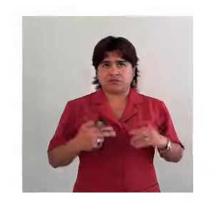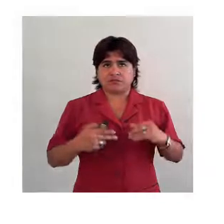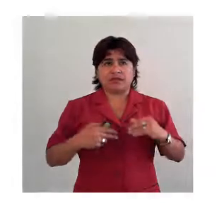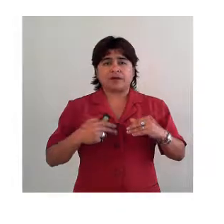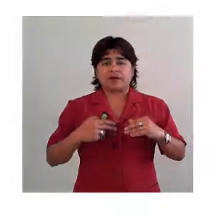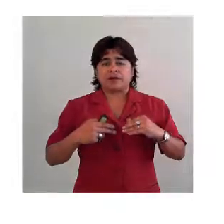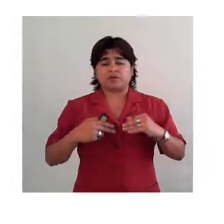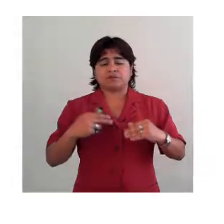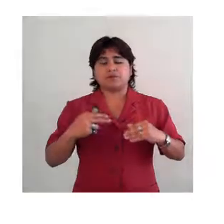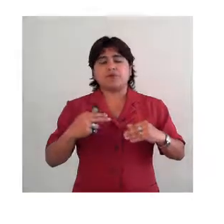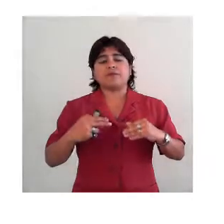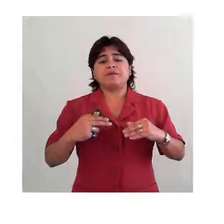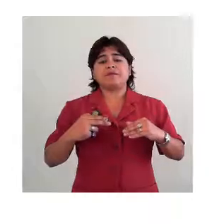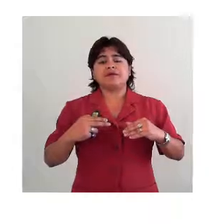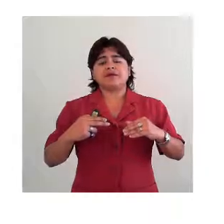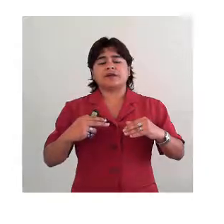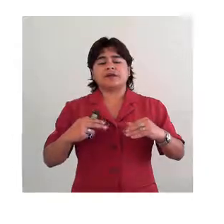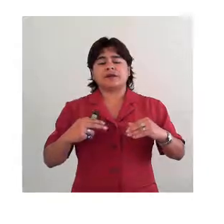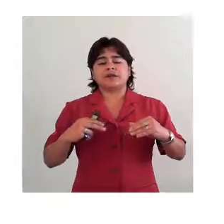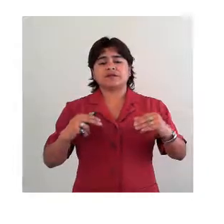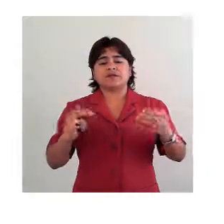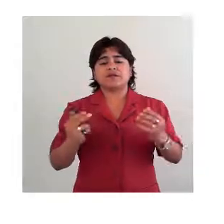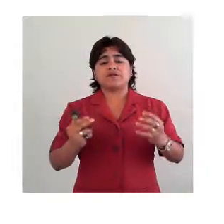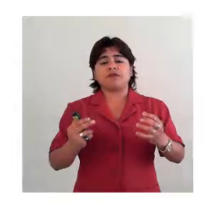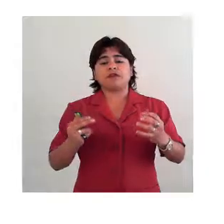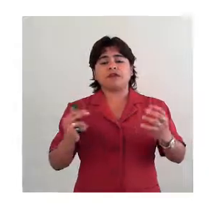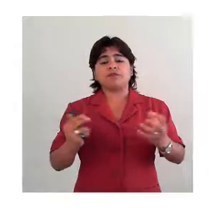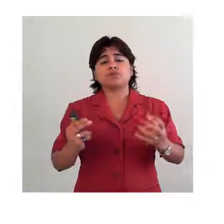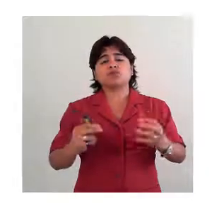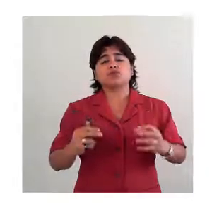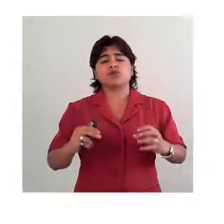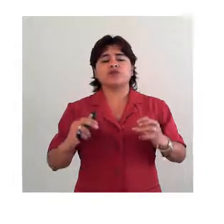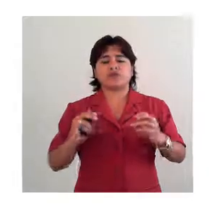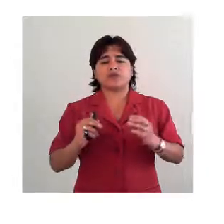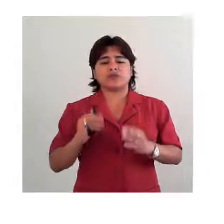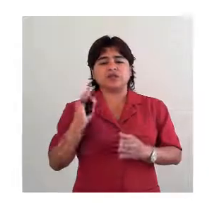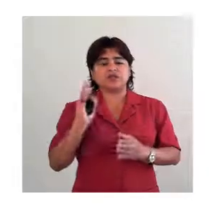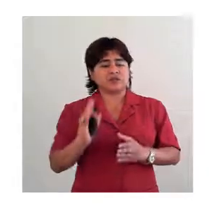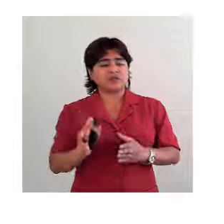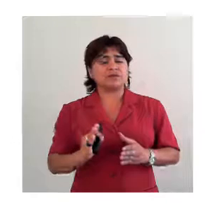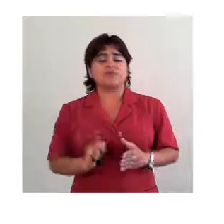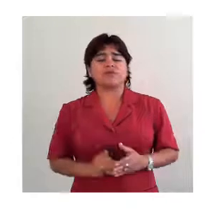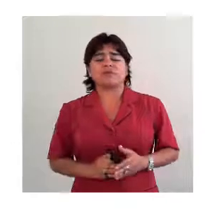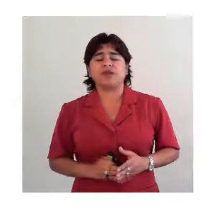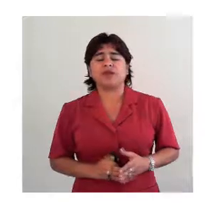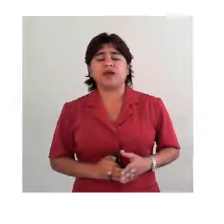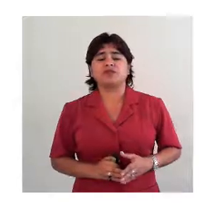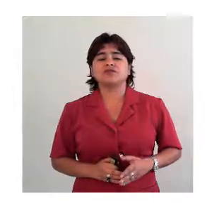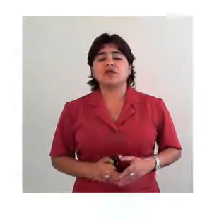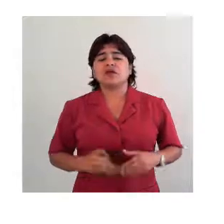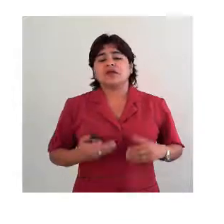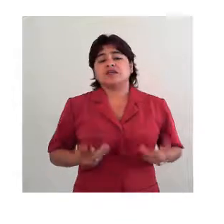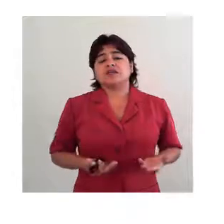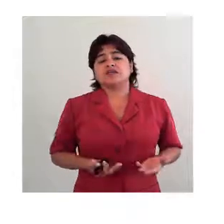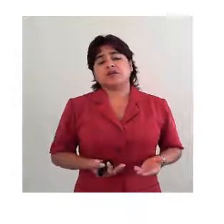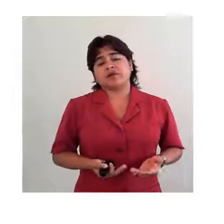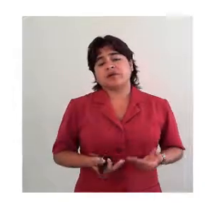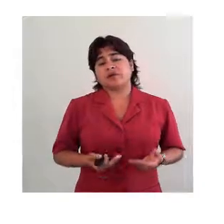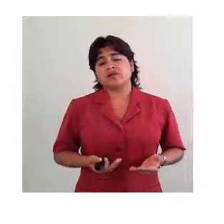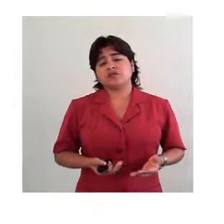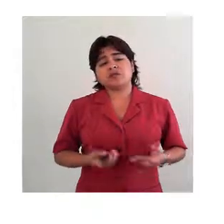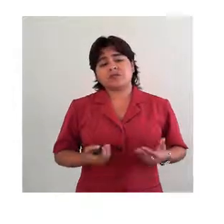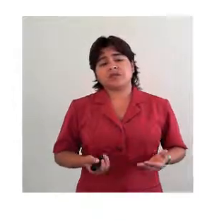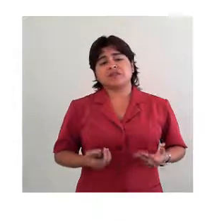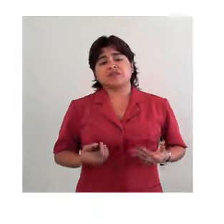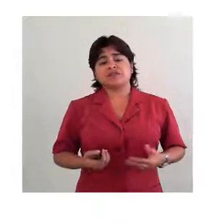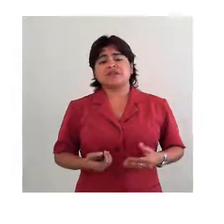nacionales. Va a ver hasta qué punto esos objetivos están bien planteados, y estos